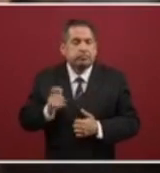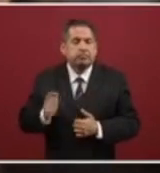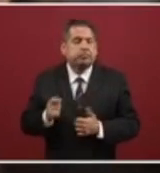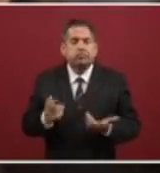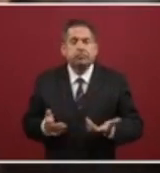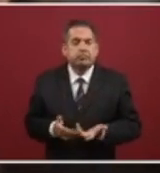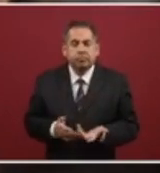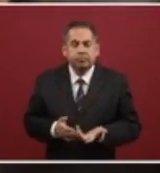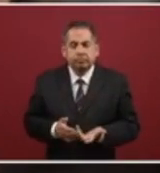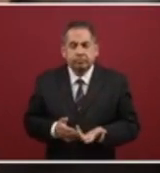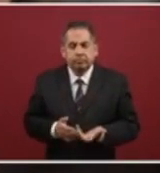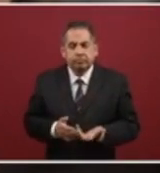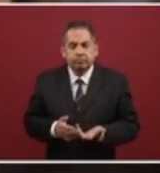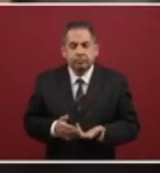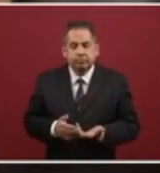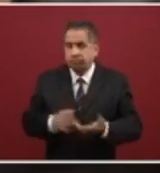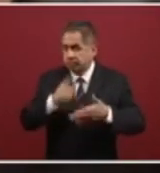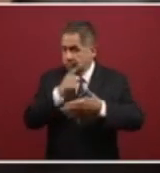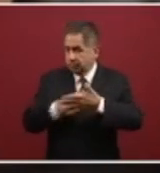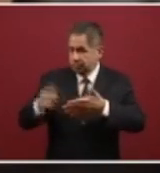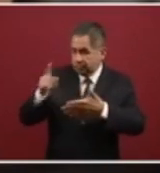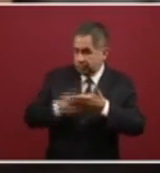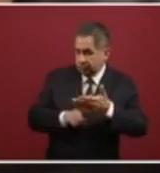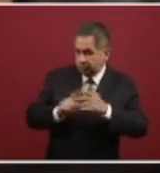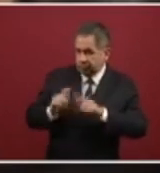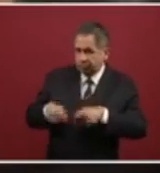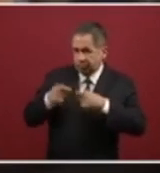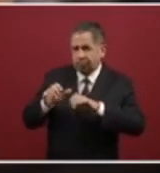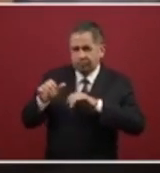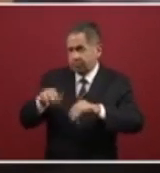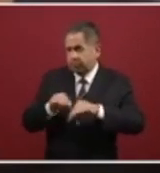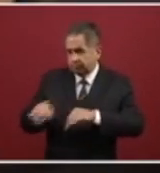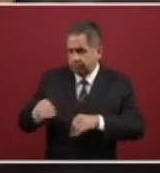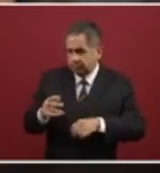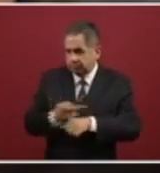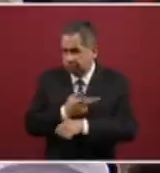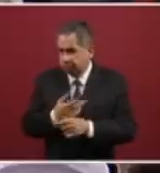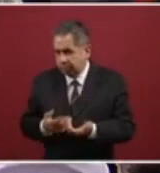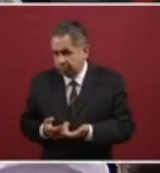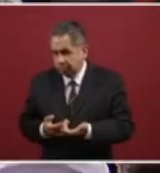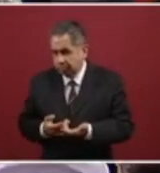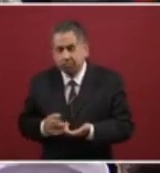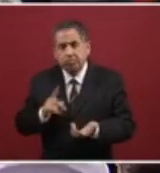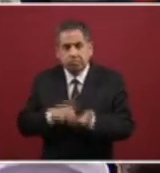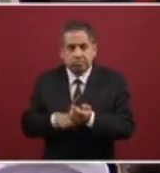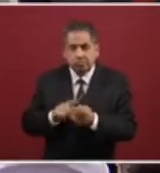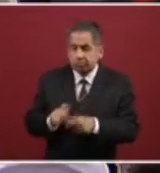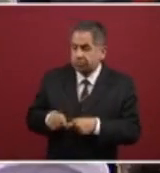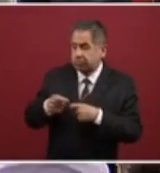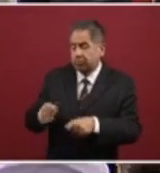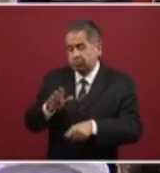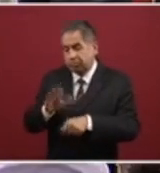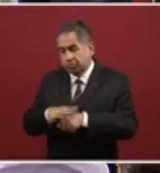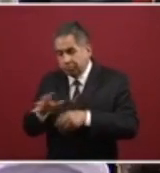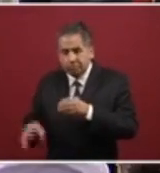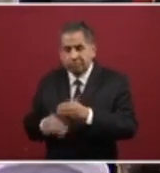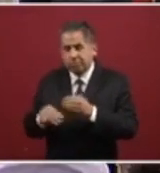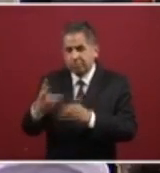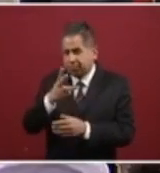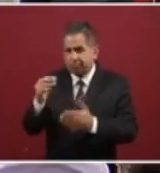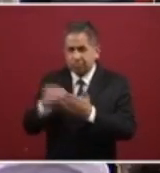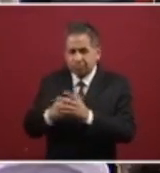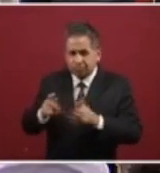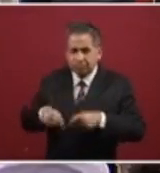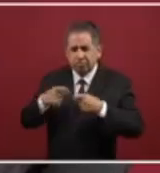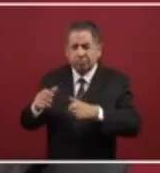a completamente cancelar el empleo generado, porque va a tener la tarea de generar otros 600,000. Ahí no me queda claro, no